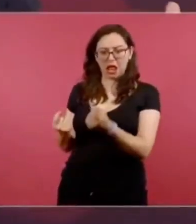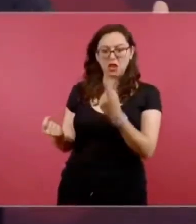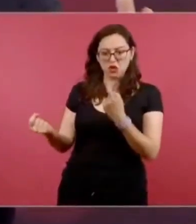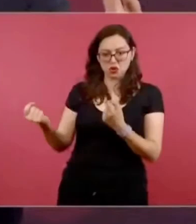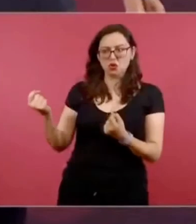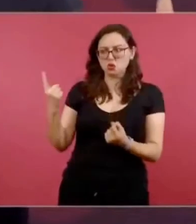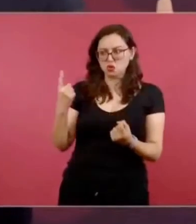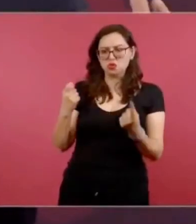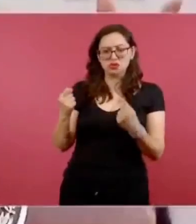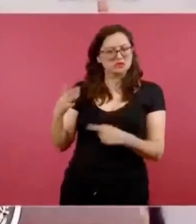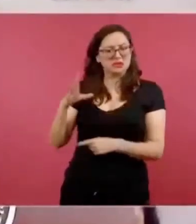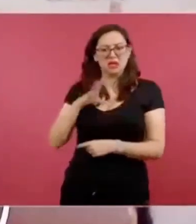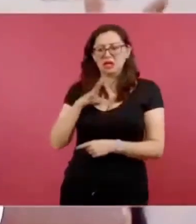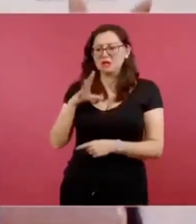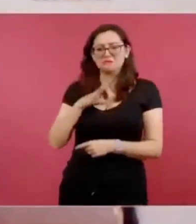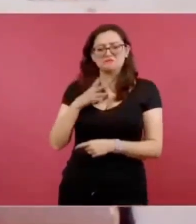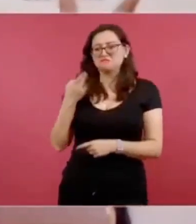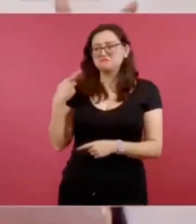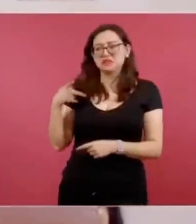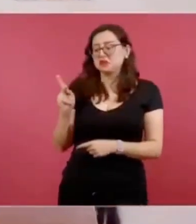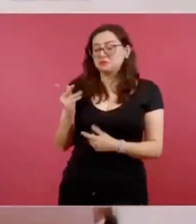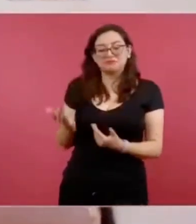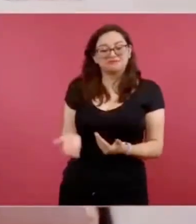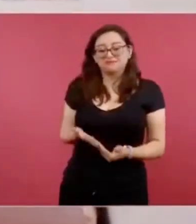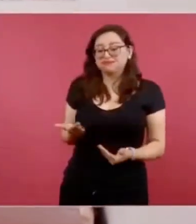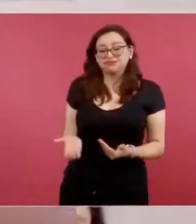pero hay que